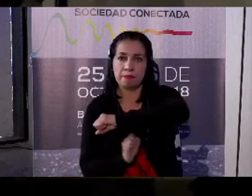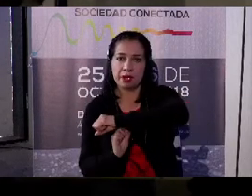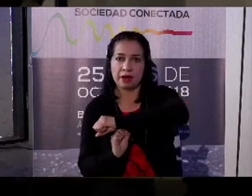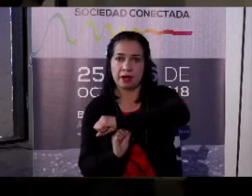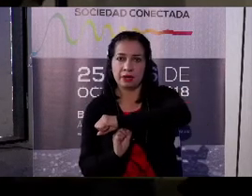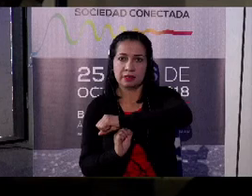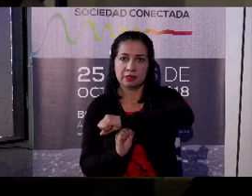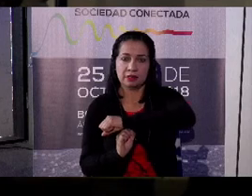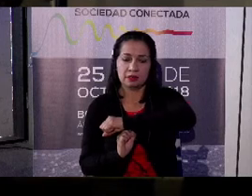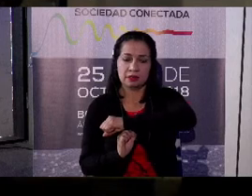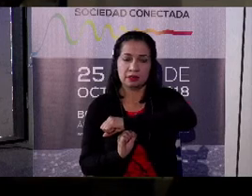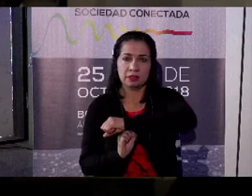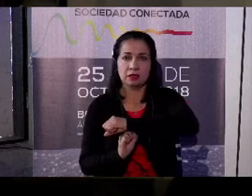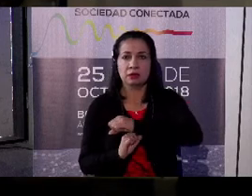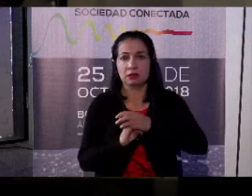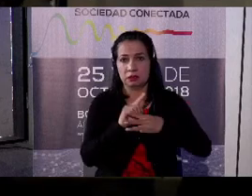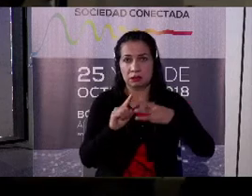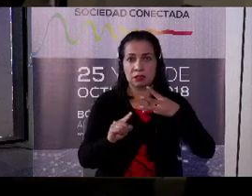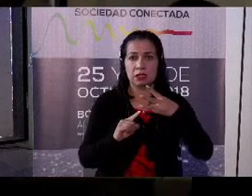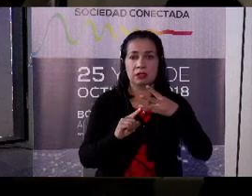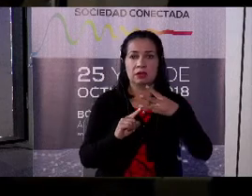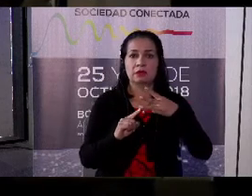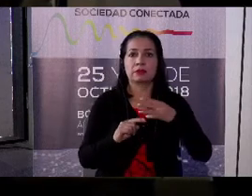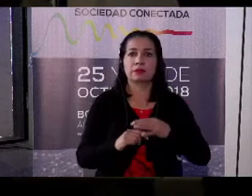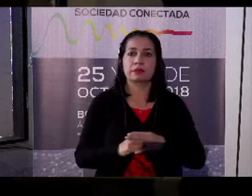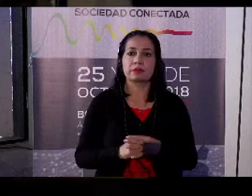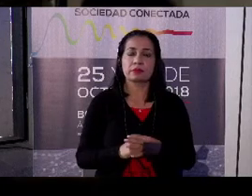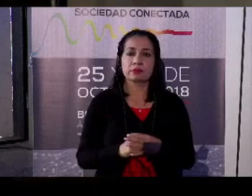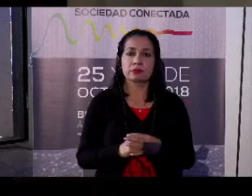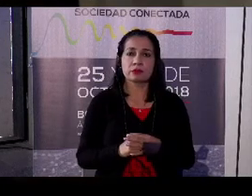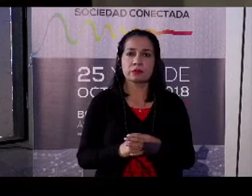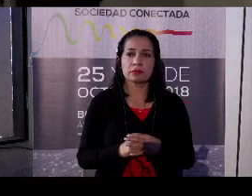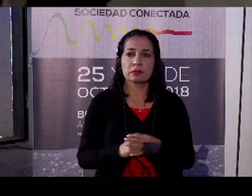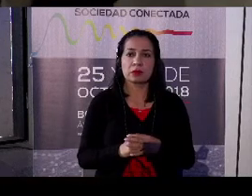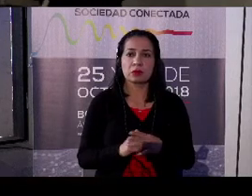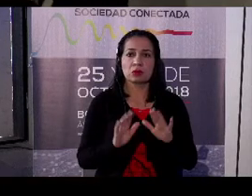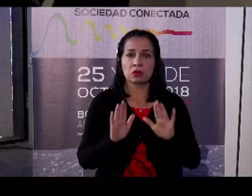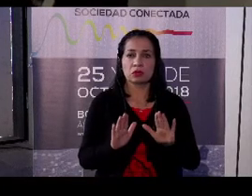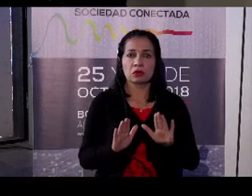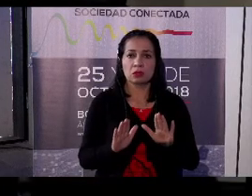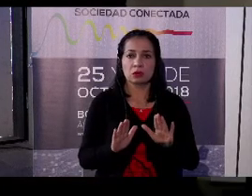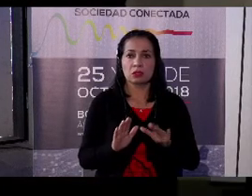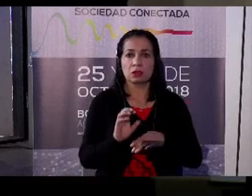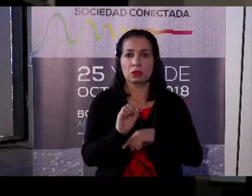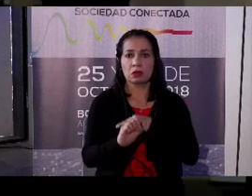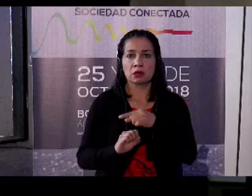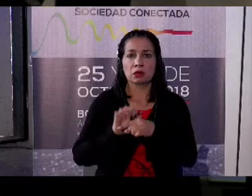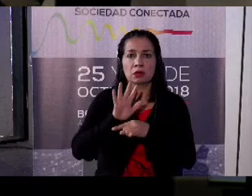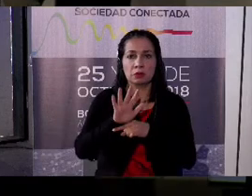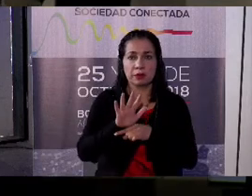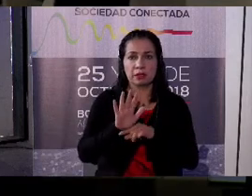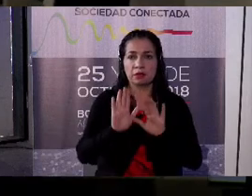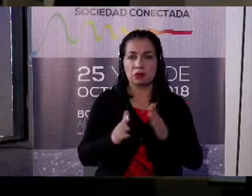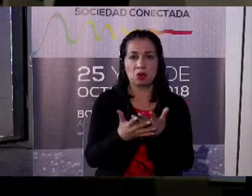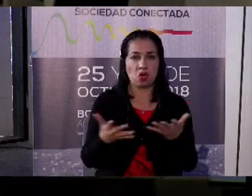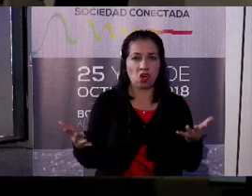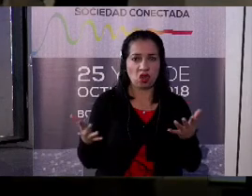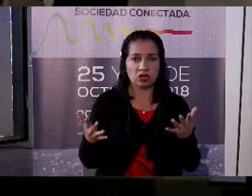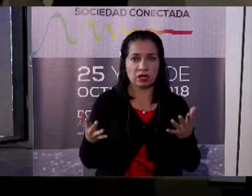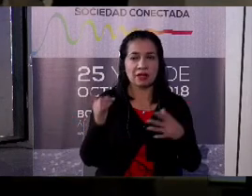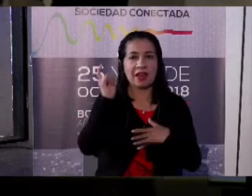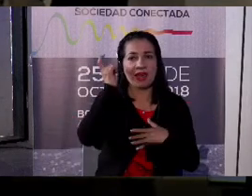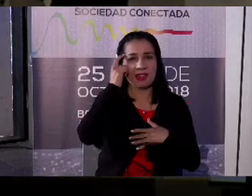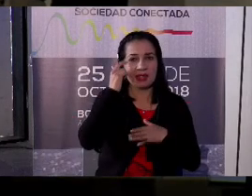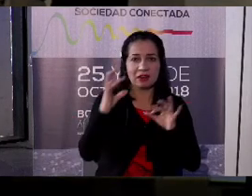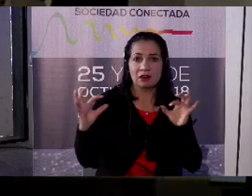Pilares al tener el programa o la plataforma de cosas inteligentes conectadas al